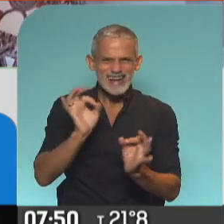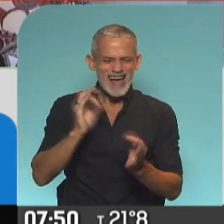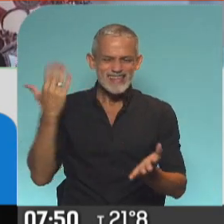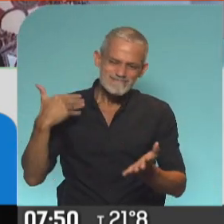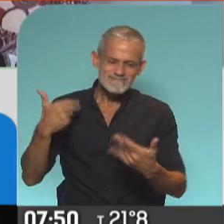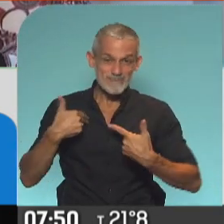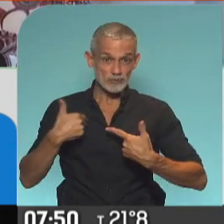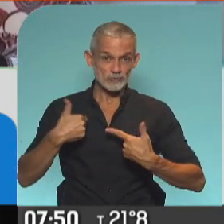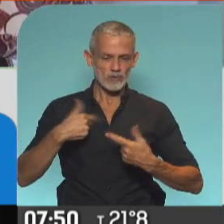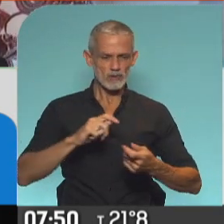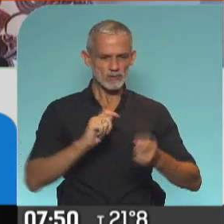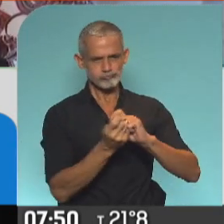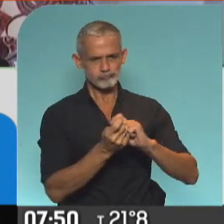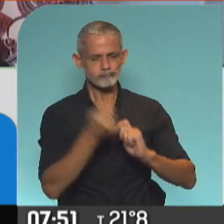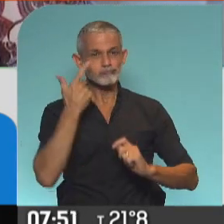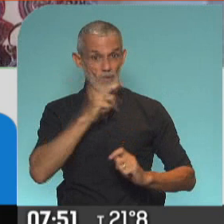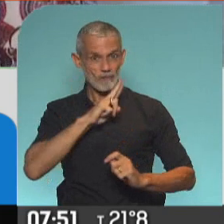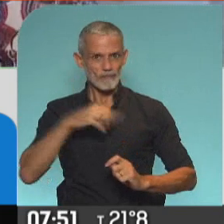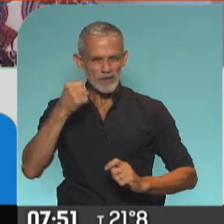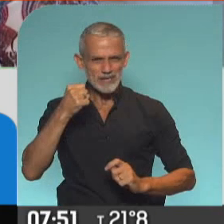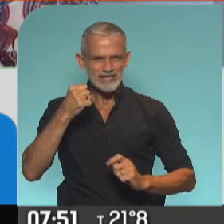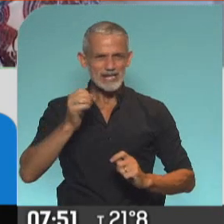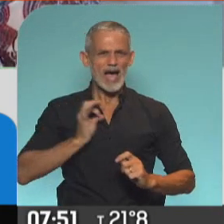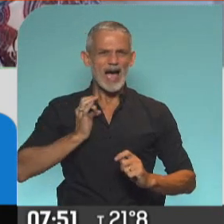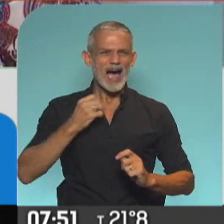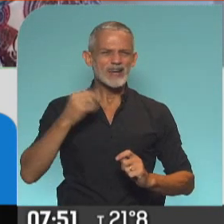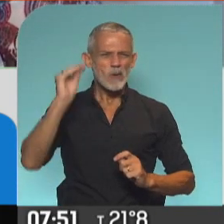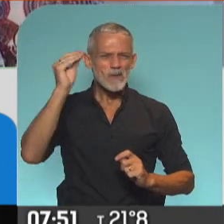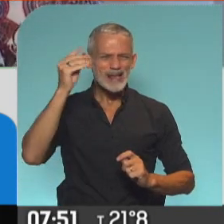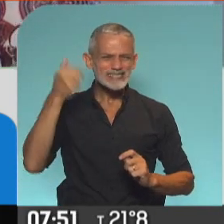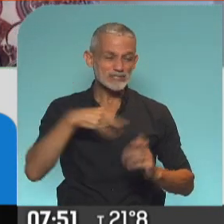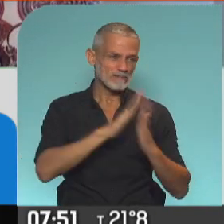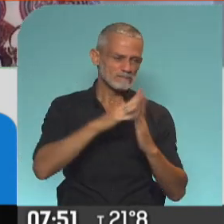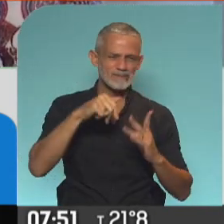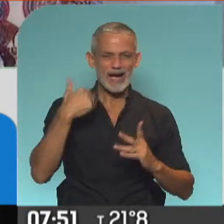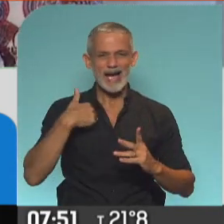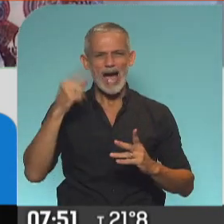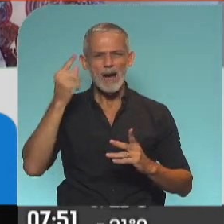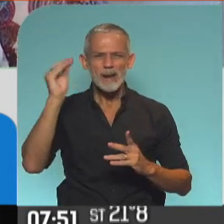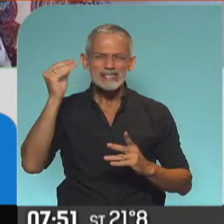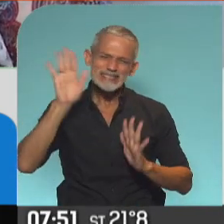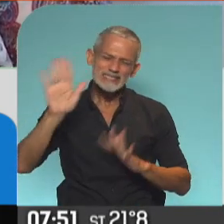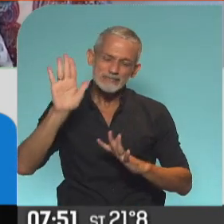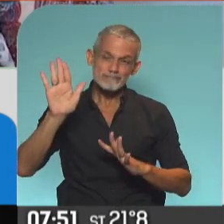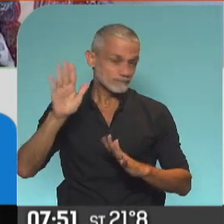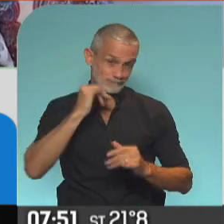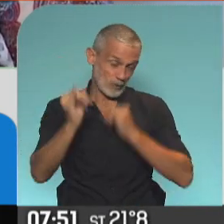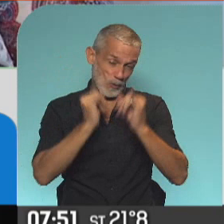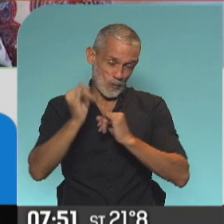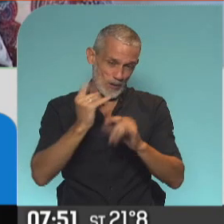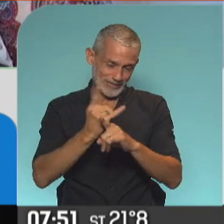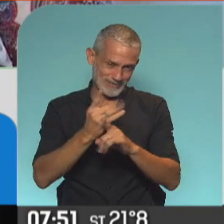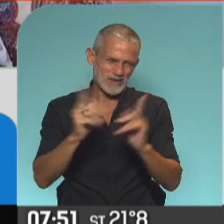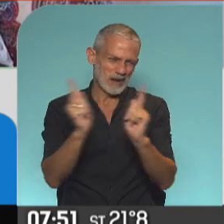mi conversión al feminismo durante los años de exilio en Brasil. Y siempre he contado la anécdota, y es